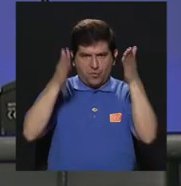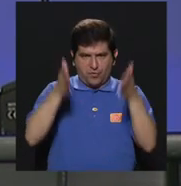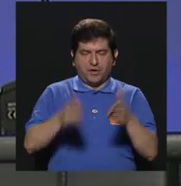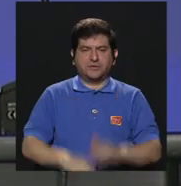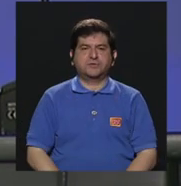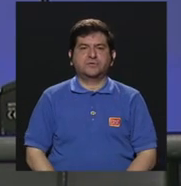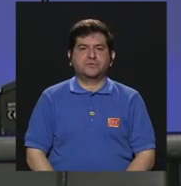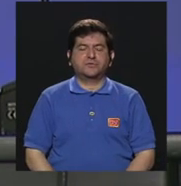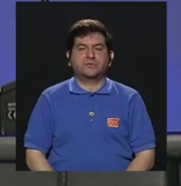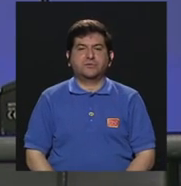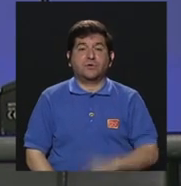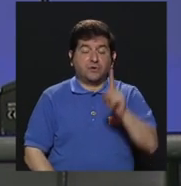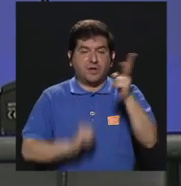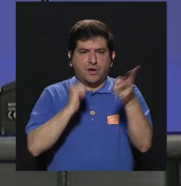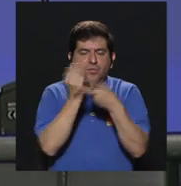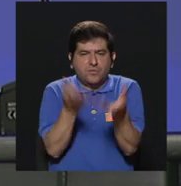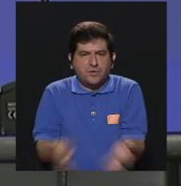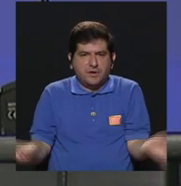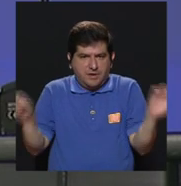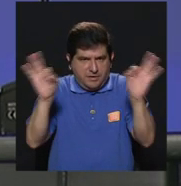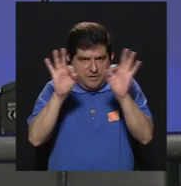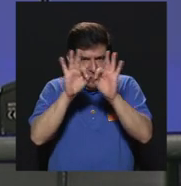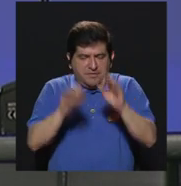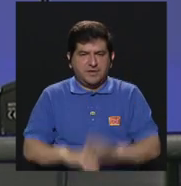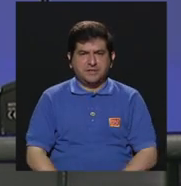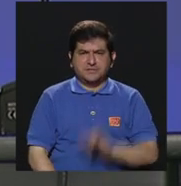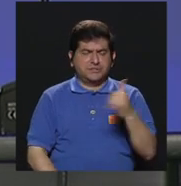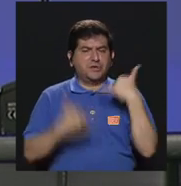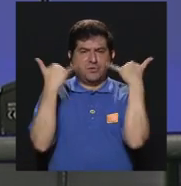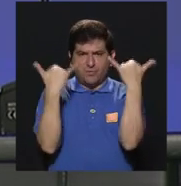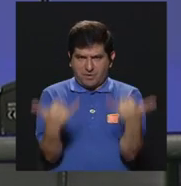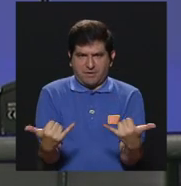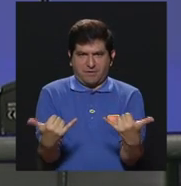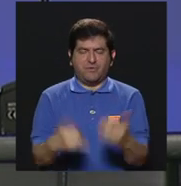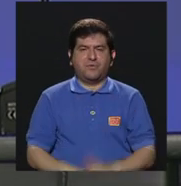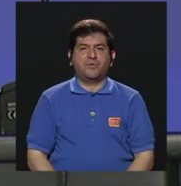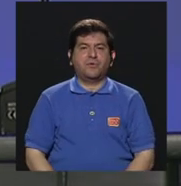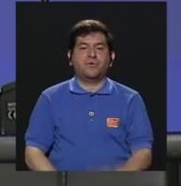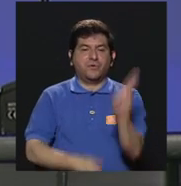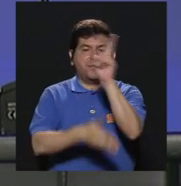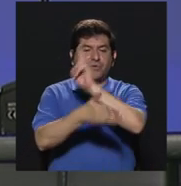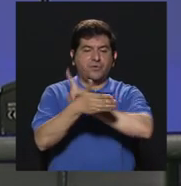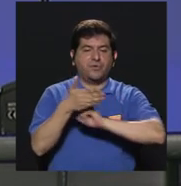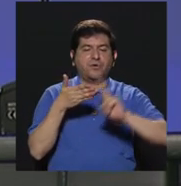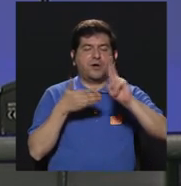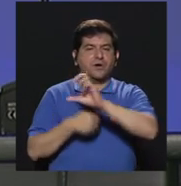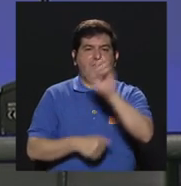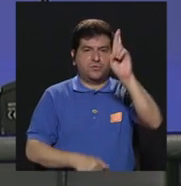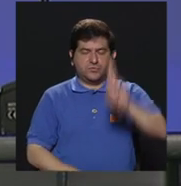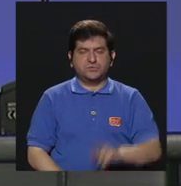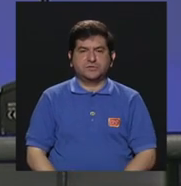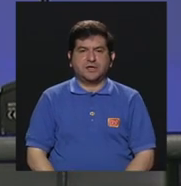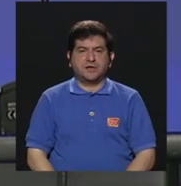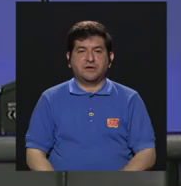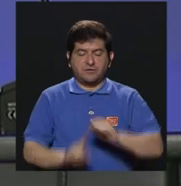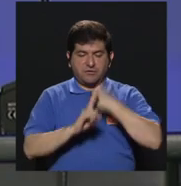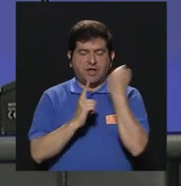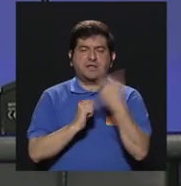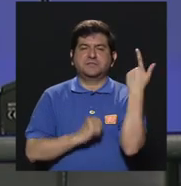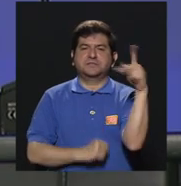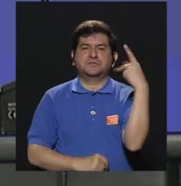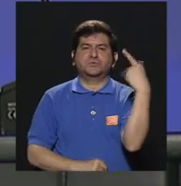en memorable ocasión, cuando, igual que ahora, la Universidad de Costa Rica se encontraba